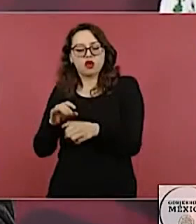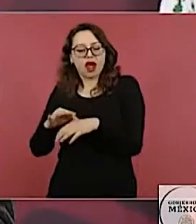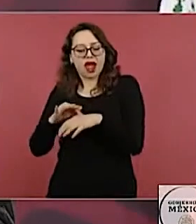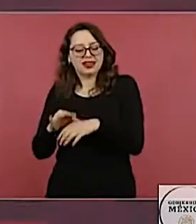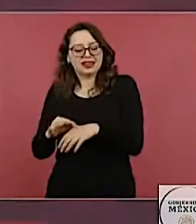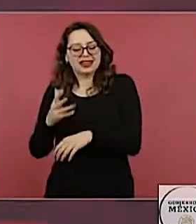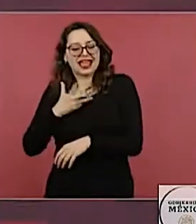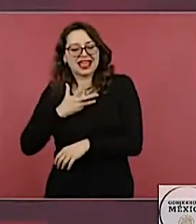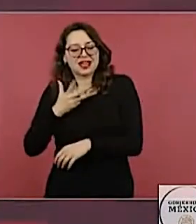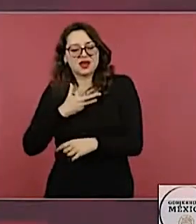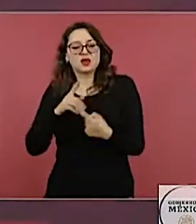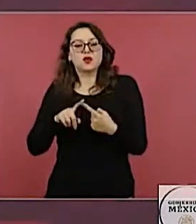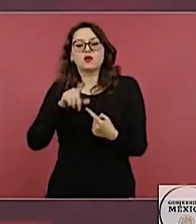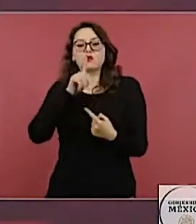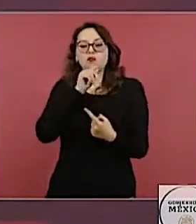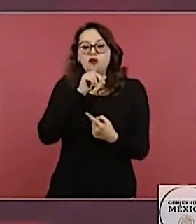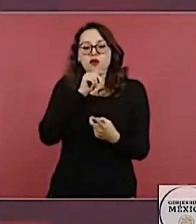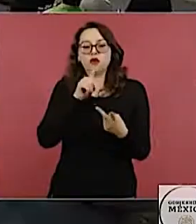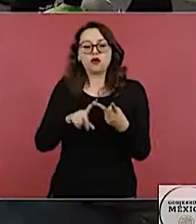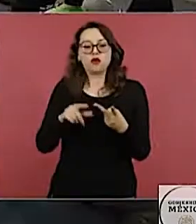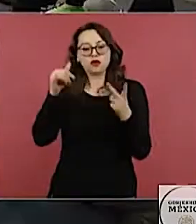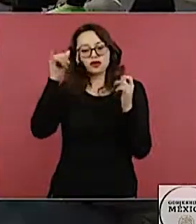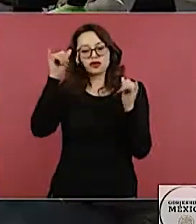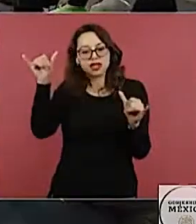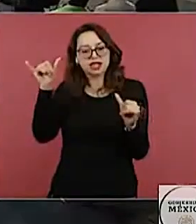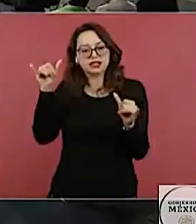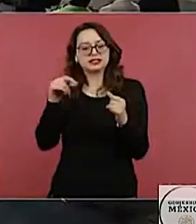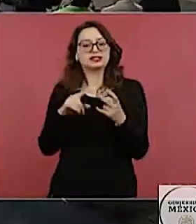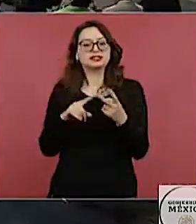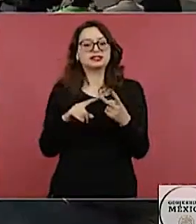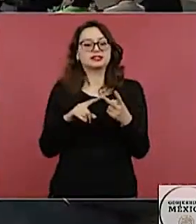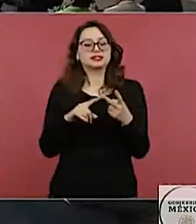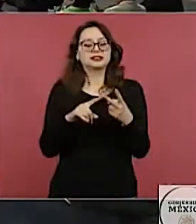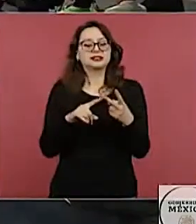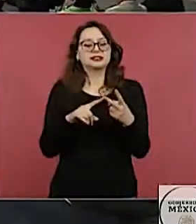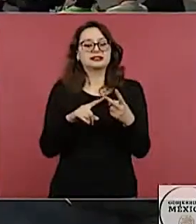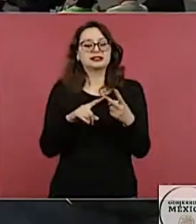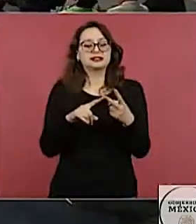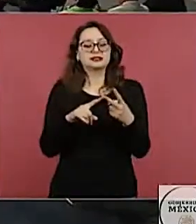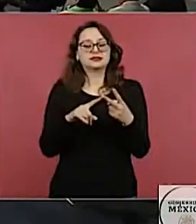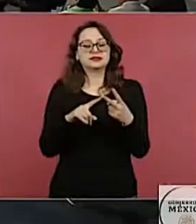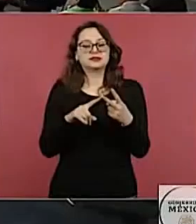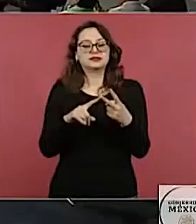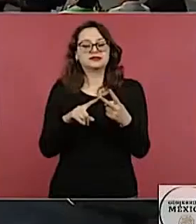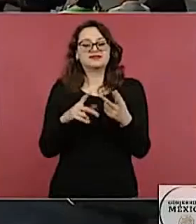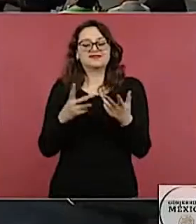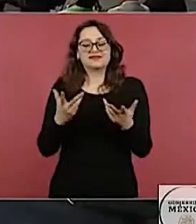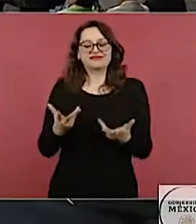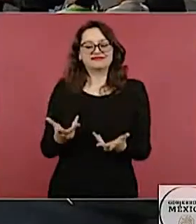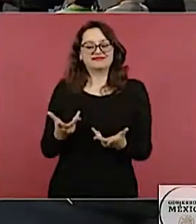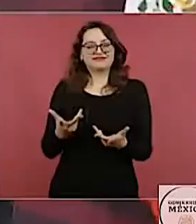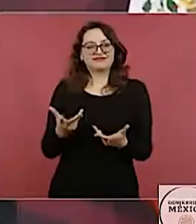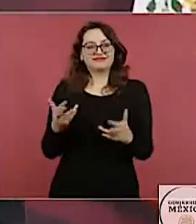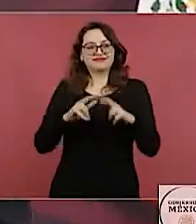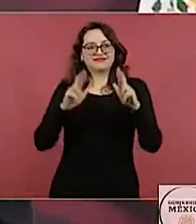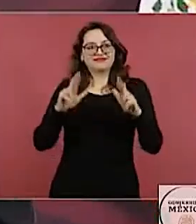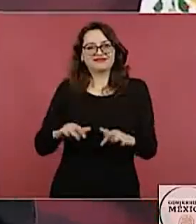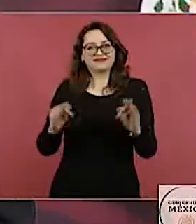carne pollo de res Y entonces